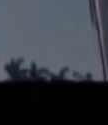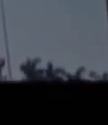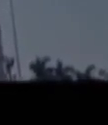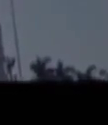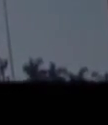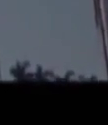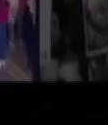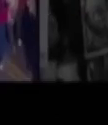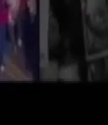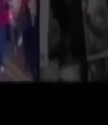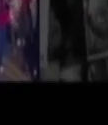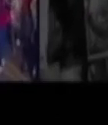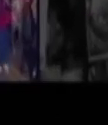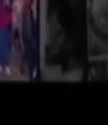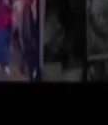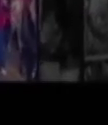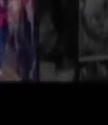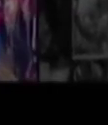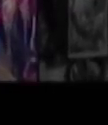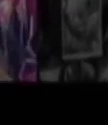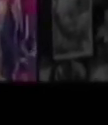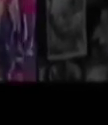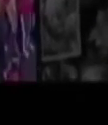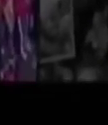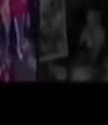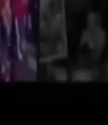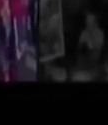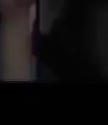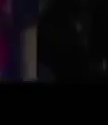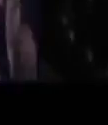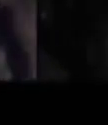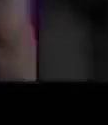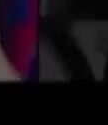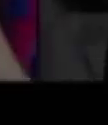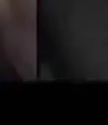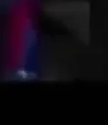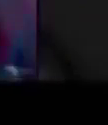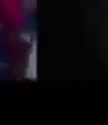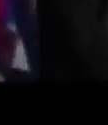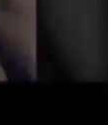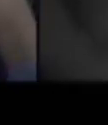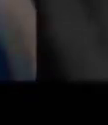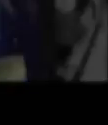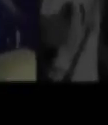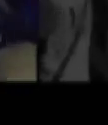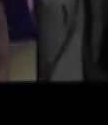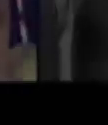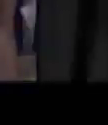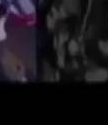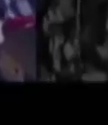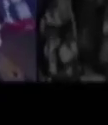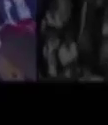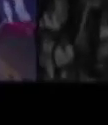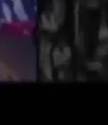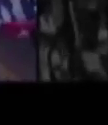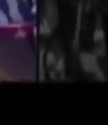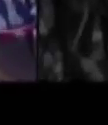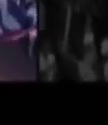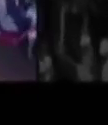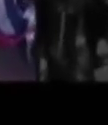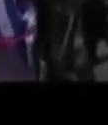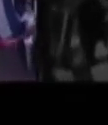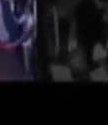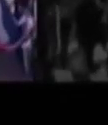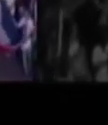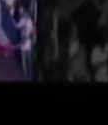Solo 90 millas, una isla que ante nadie se arrodilla. Tiene mucho money, verdad, mucha pacotilla, pero en